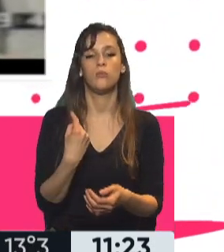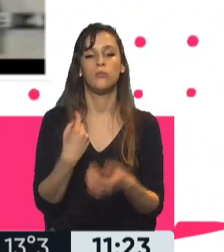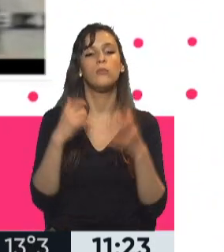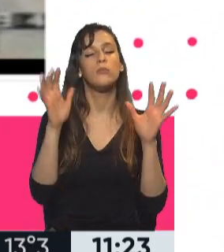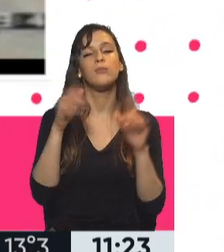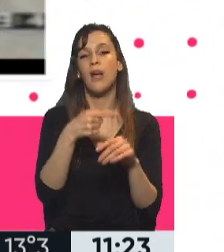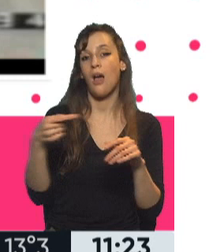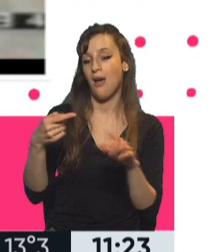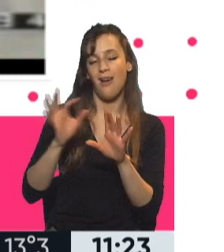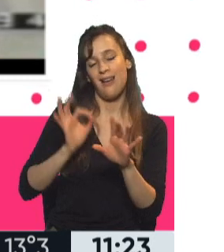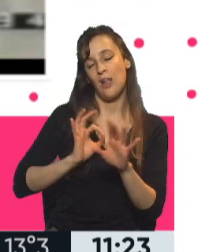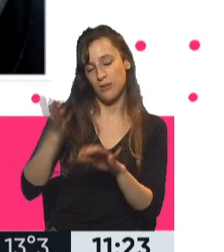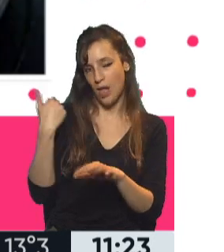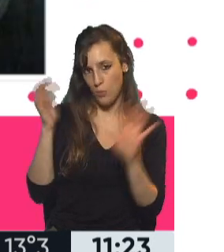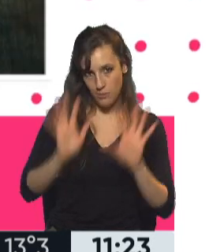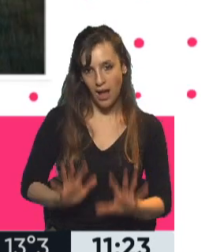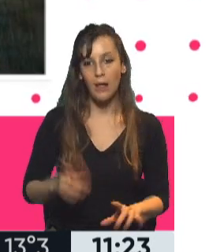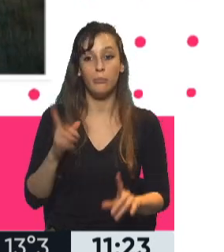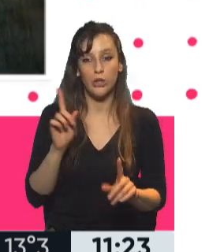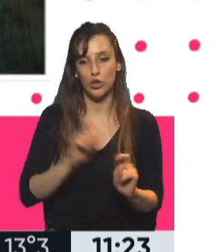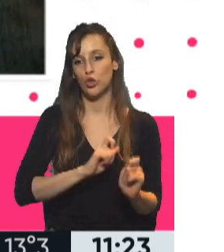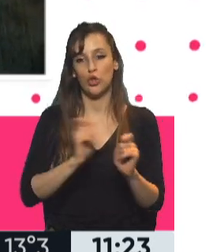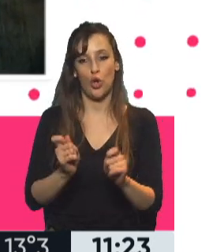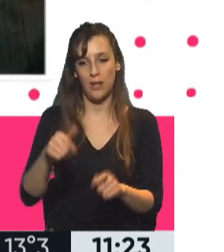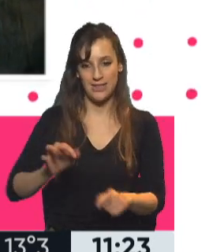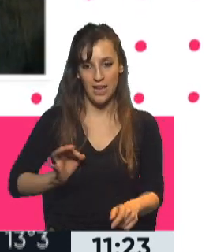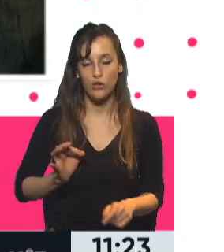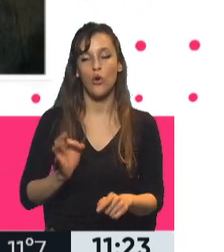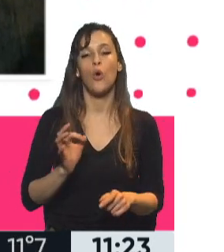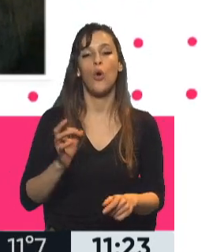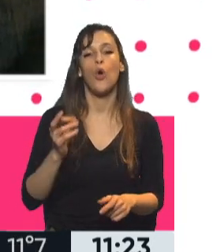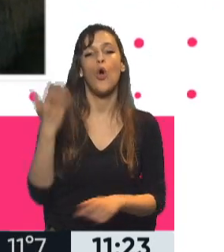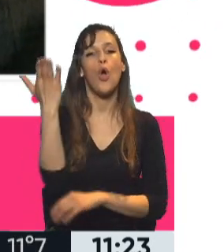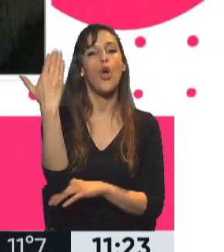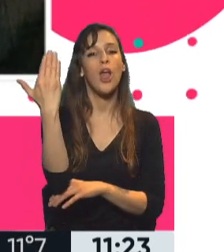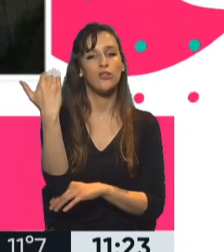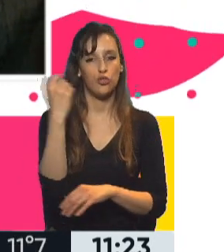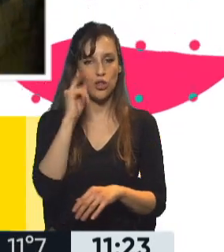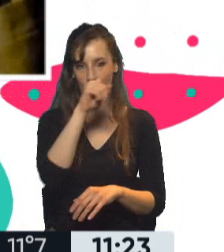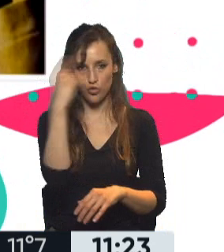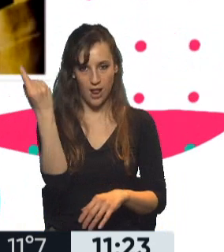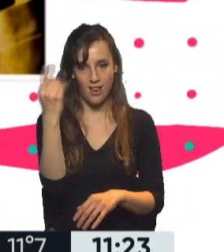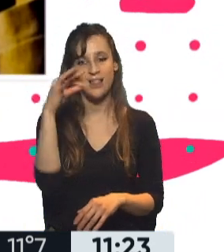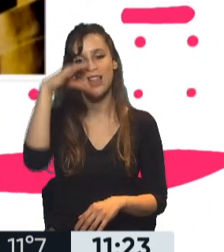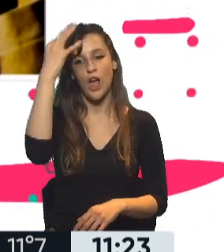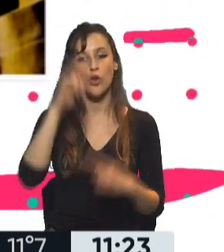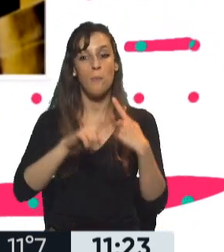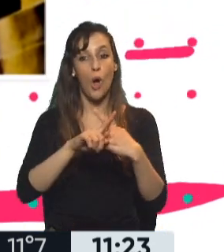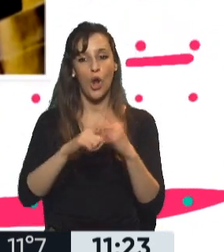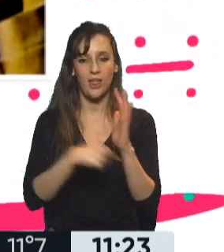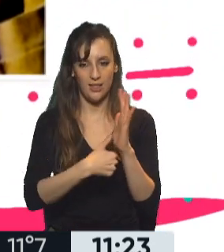el año pasado, sí. Un congreso internacional de teatro por la identidad. Sí. Que lo hacemos en asociación